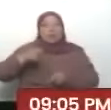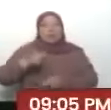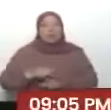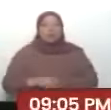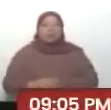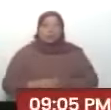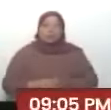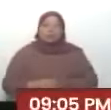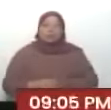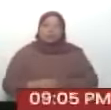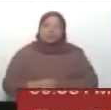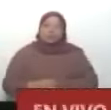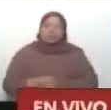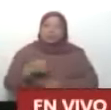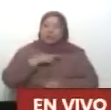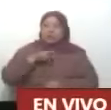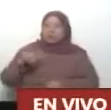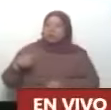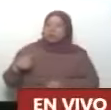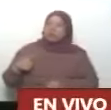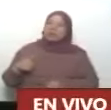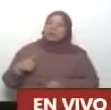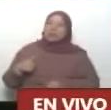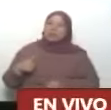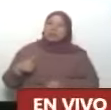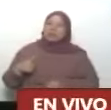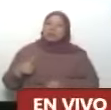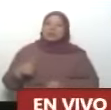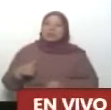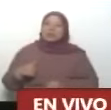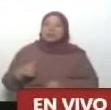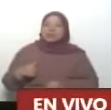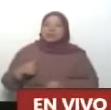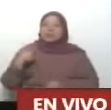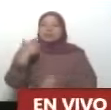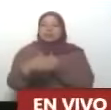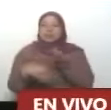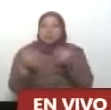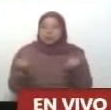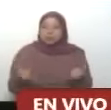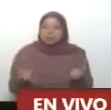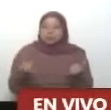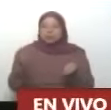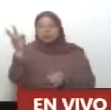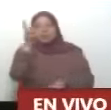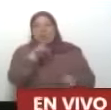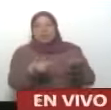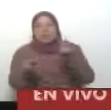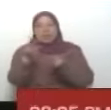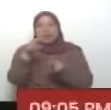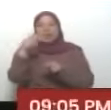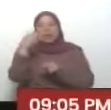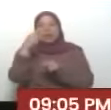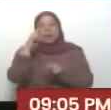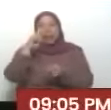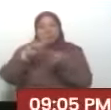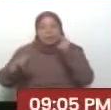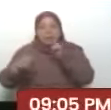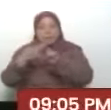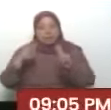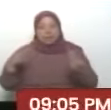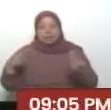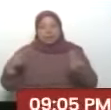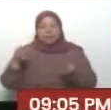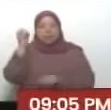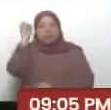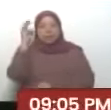¿no? Cuando nosotros recorríamos los patios de La Paz, de